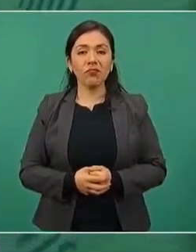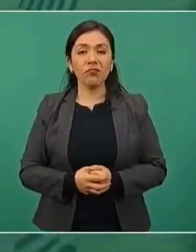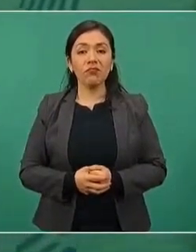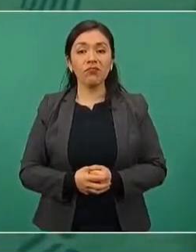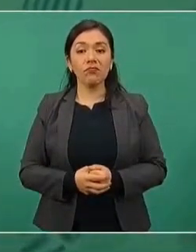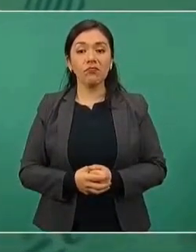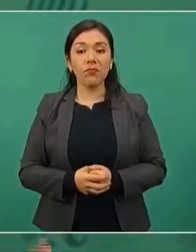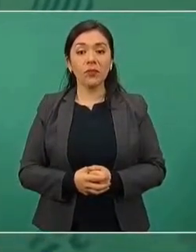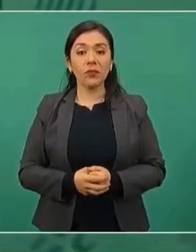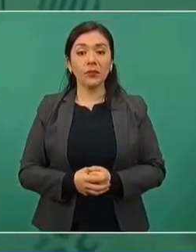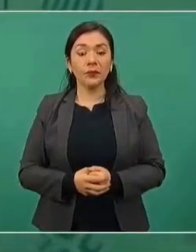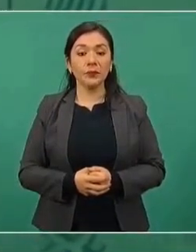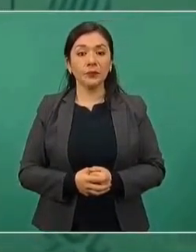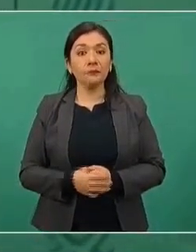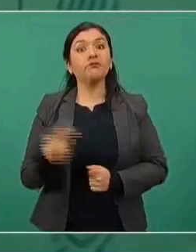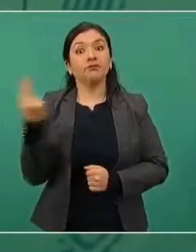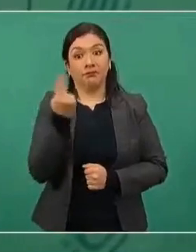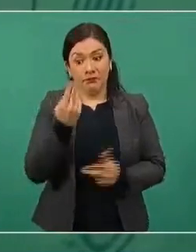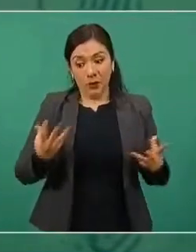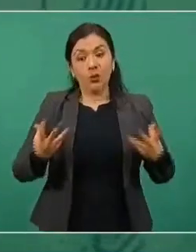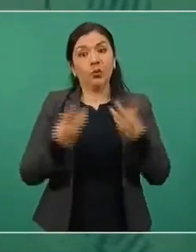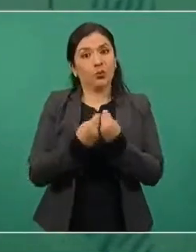Y hay que estar juntos.